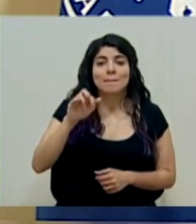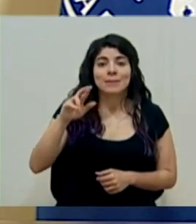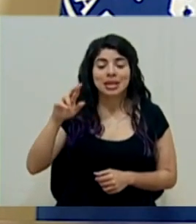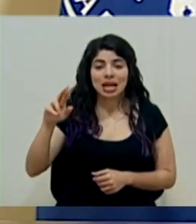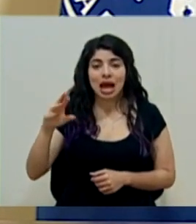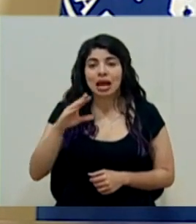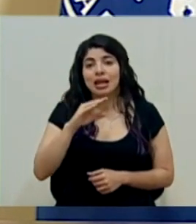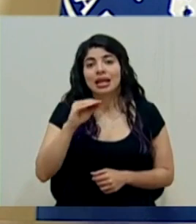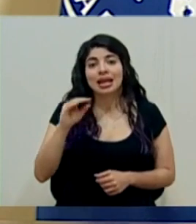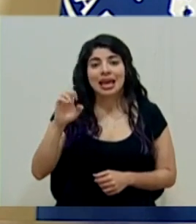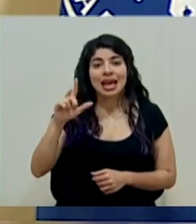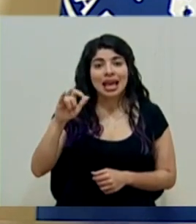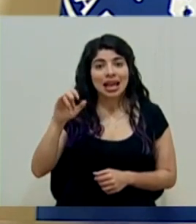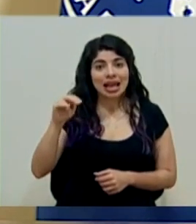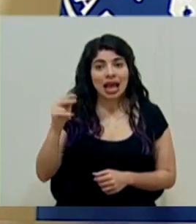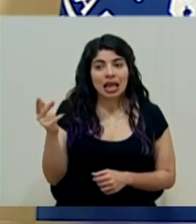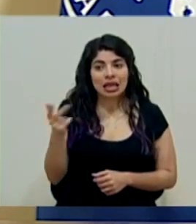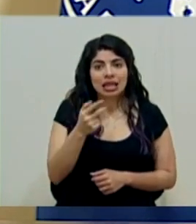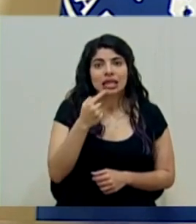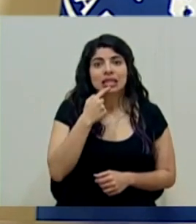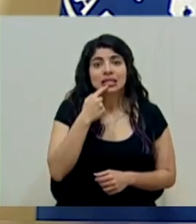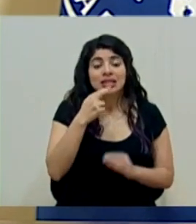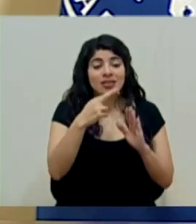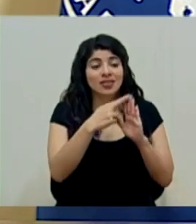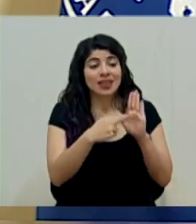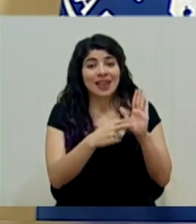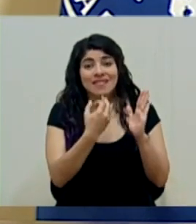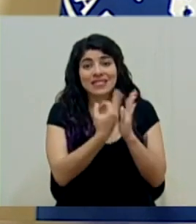han enfatizado también la importancia de la regla fiscal.